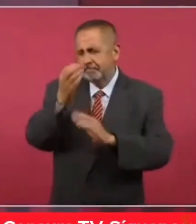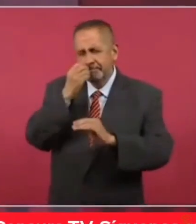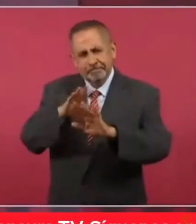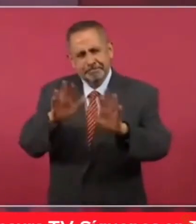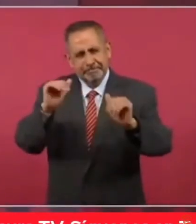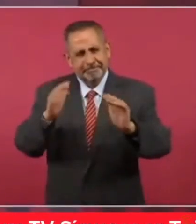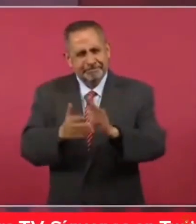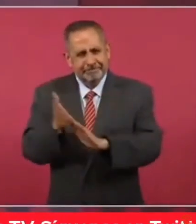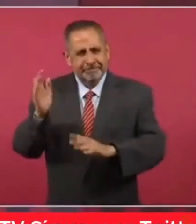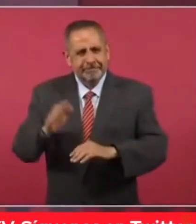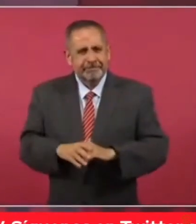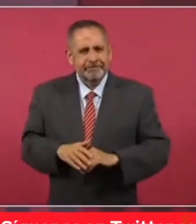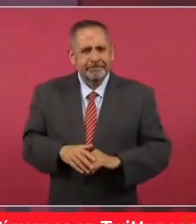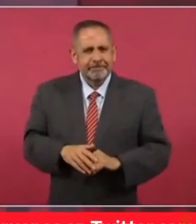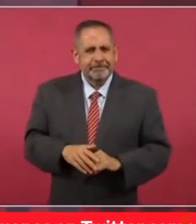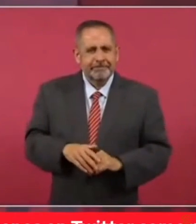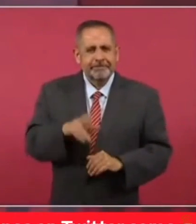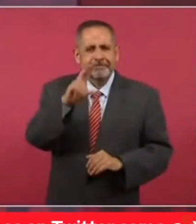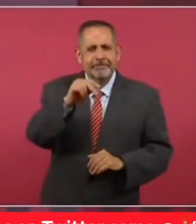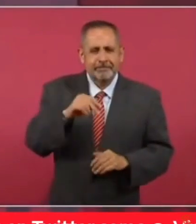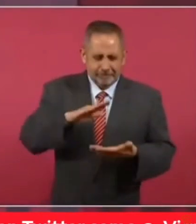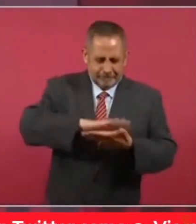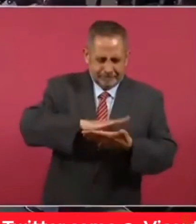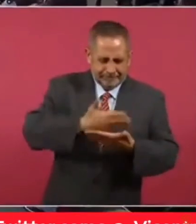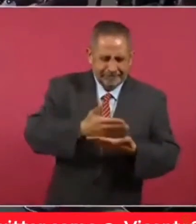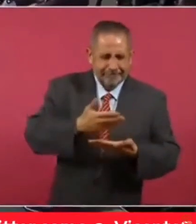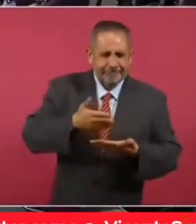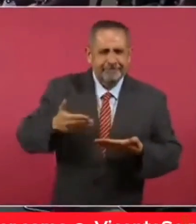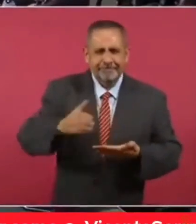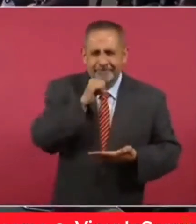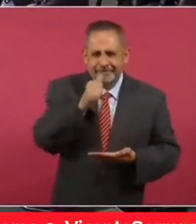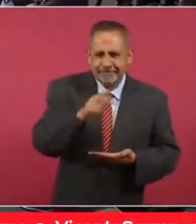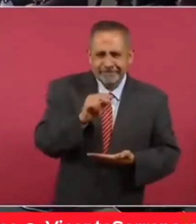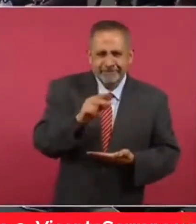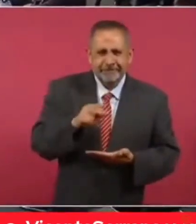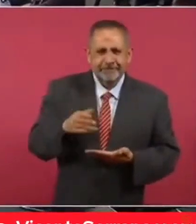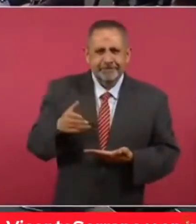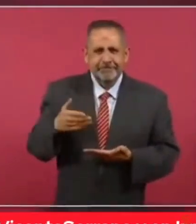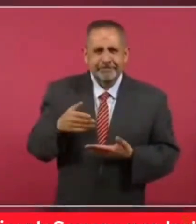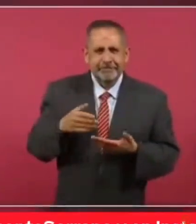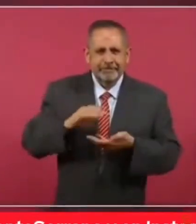desayunar. Que no sea mojarra. Ni empanada de pez de lagarto.